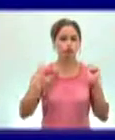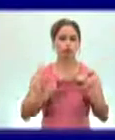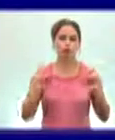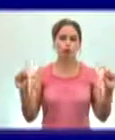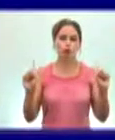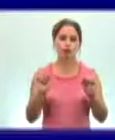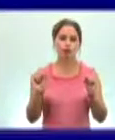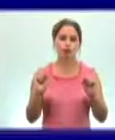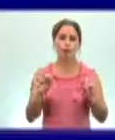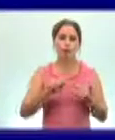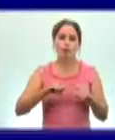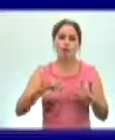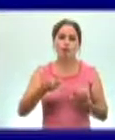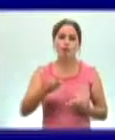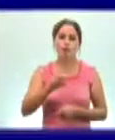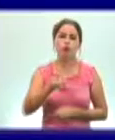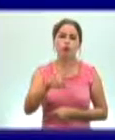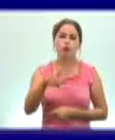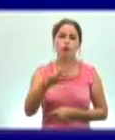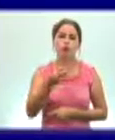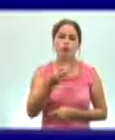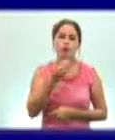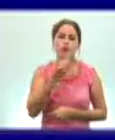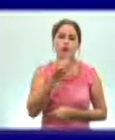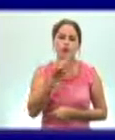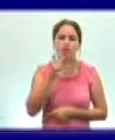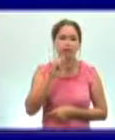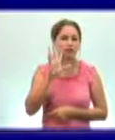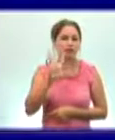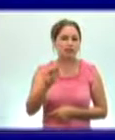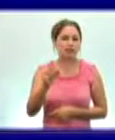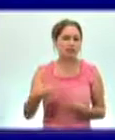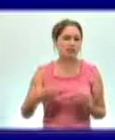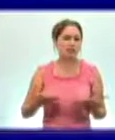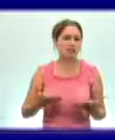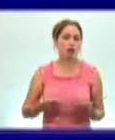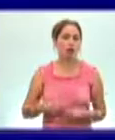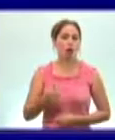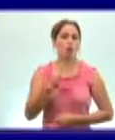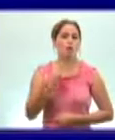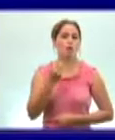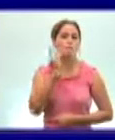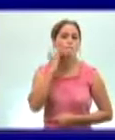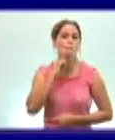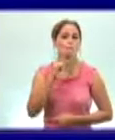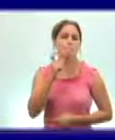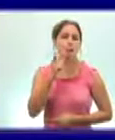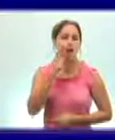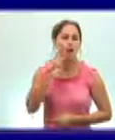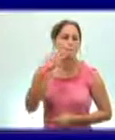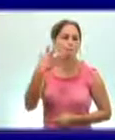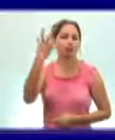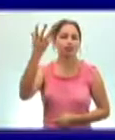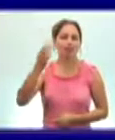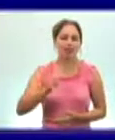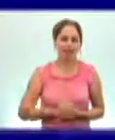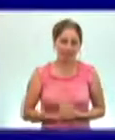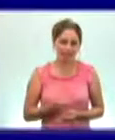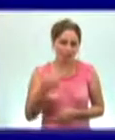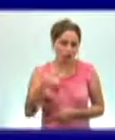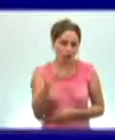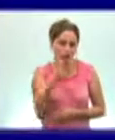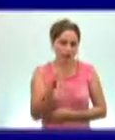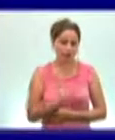bandera, desde el punto de vista simbológico, usted está diciendo que usted es más importante que la enseña nacional. O cuando usted se cuelga